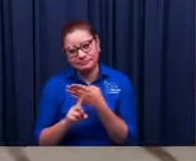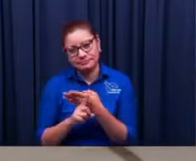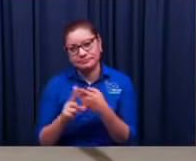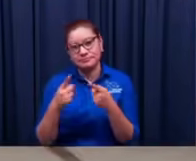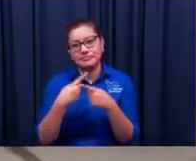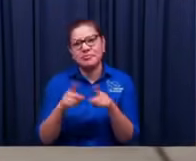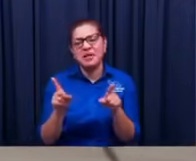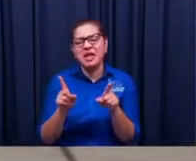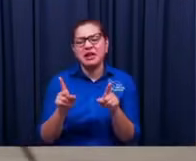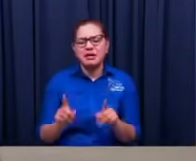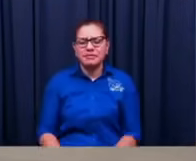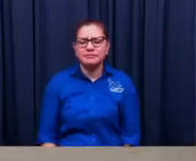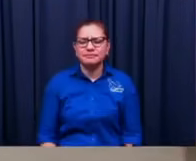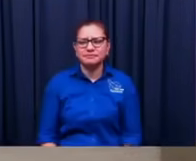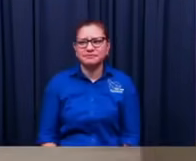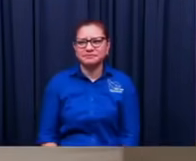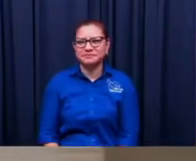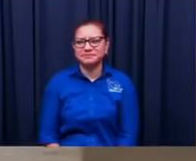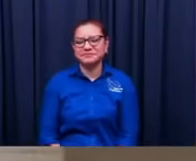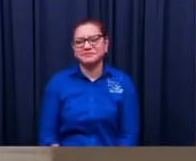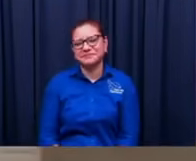pero de hule.